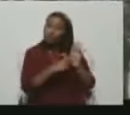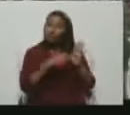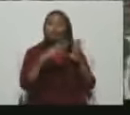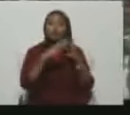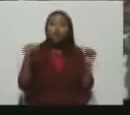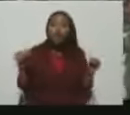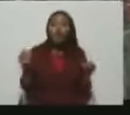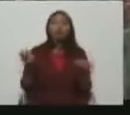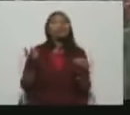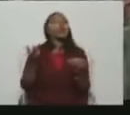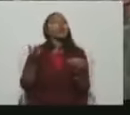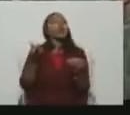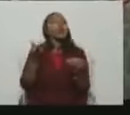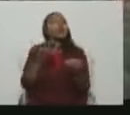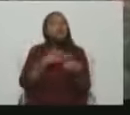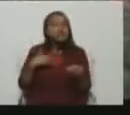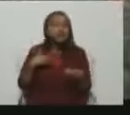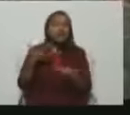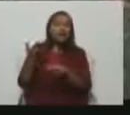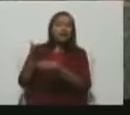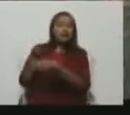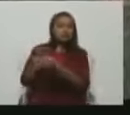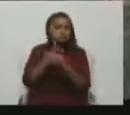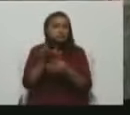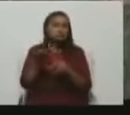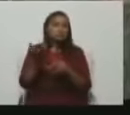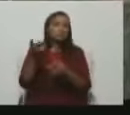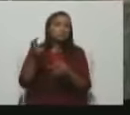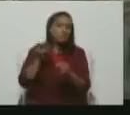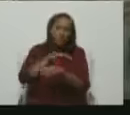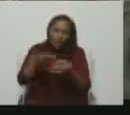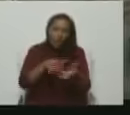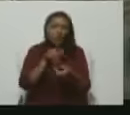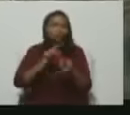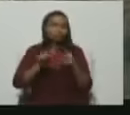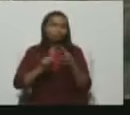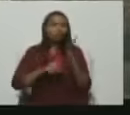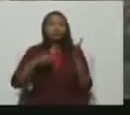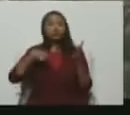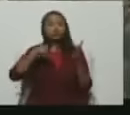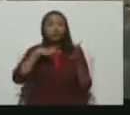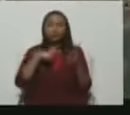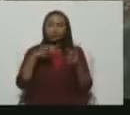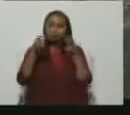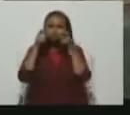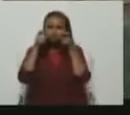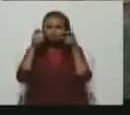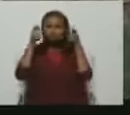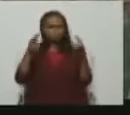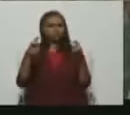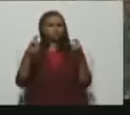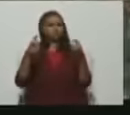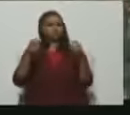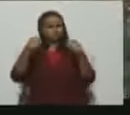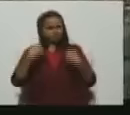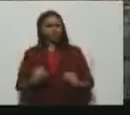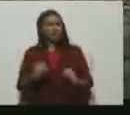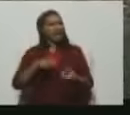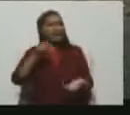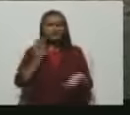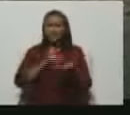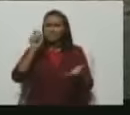riesgos y vulnerabilidades que se puedan presentar. De manera que estaremos dispuestos y prestos para actuar de manera rápida y